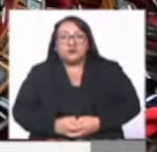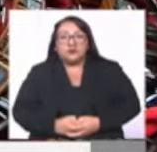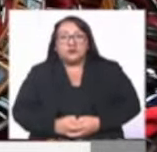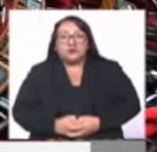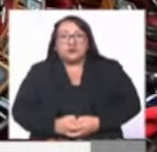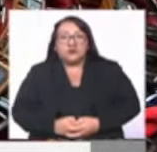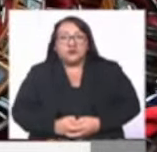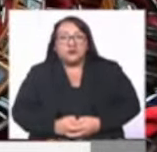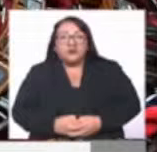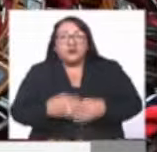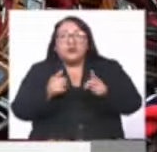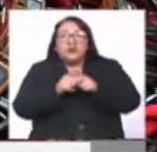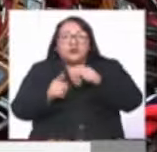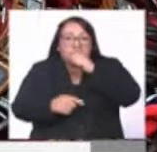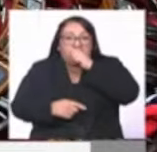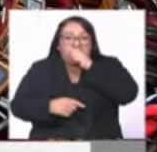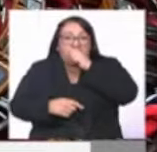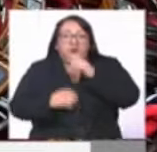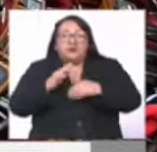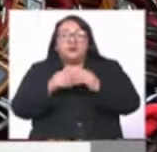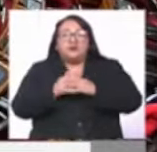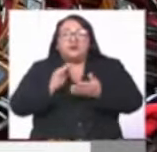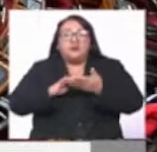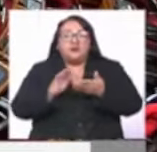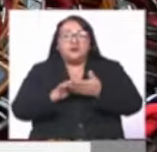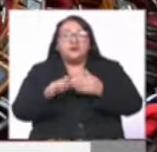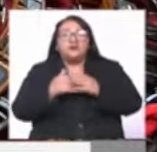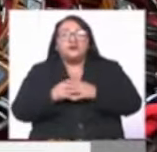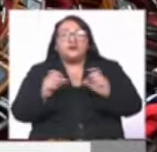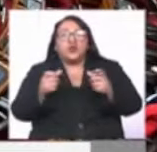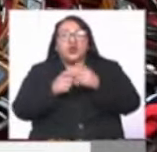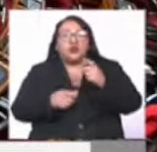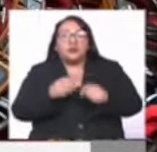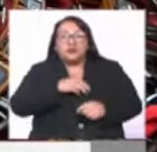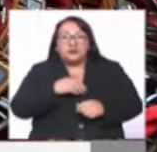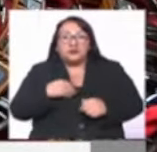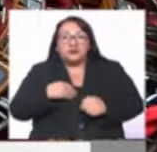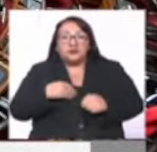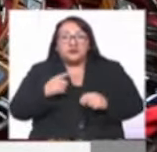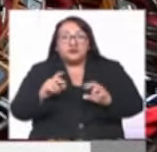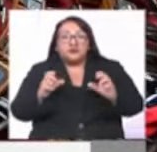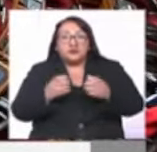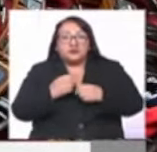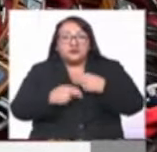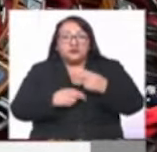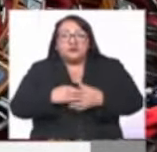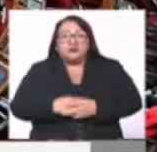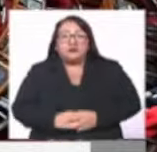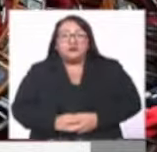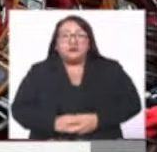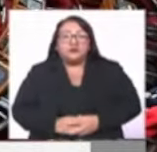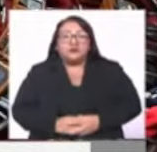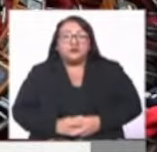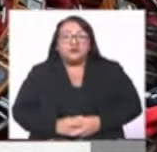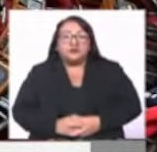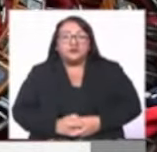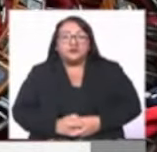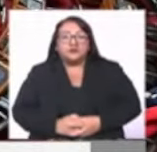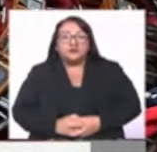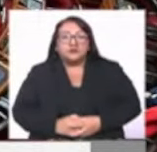también la presencia de los parlamentarios integrantes de la representación nacional quienes